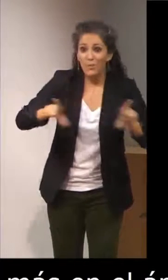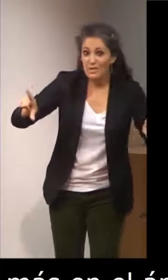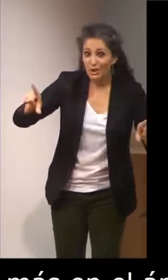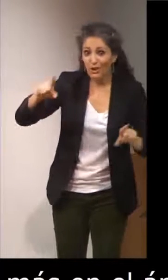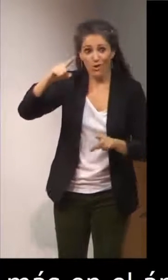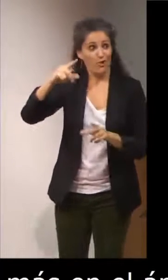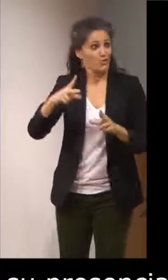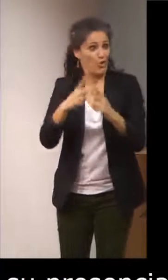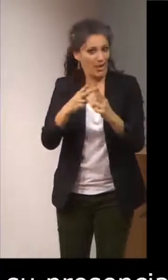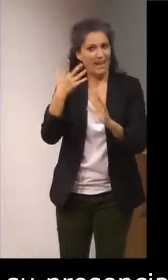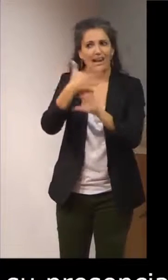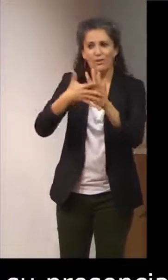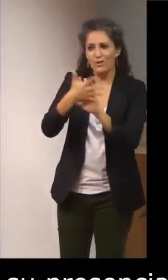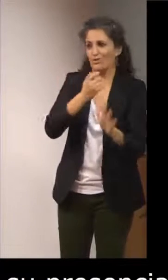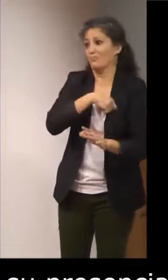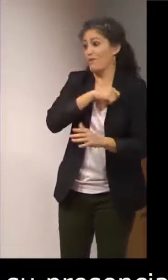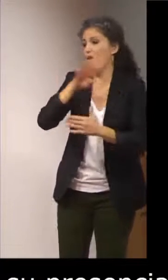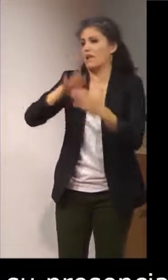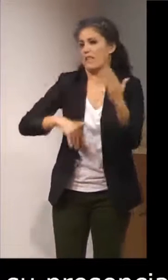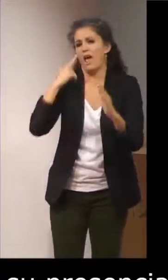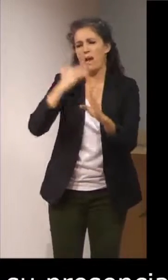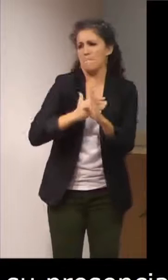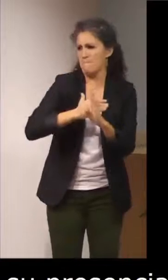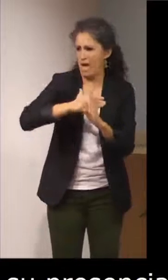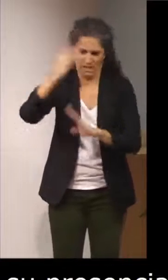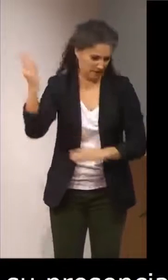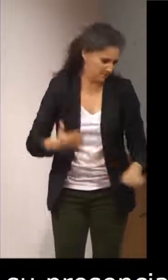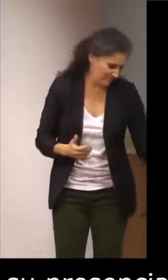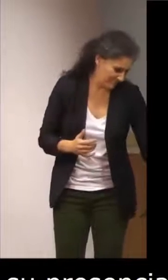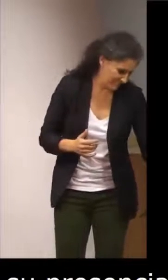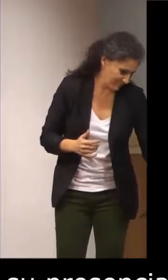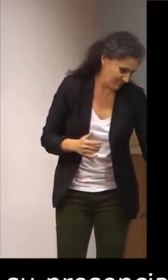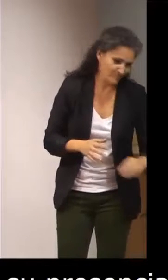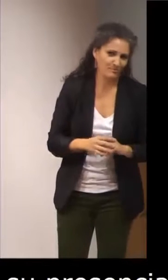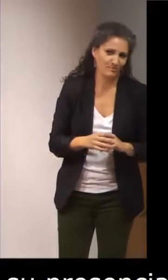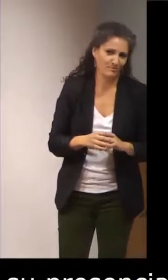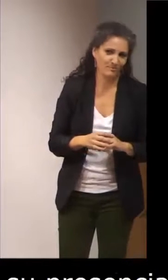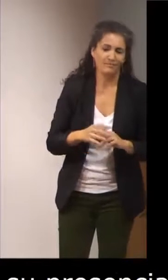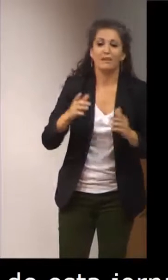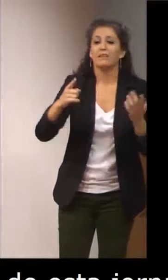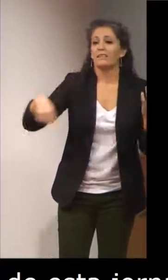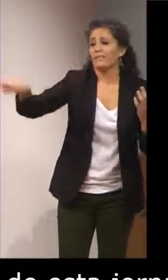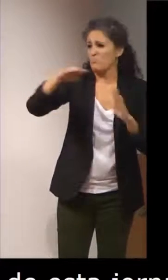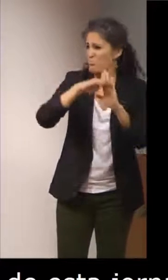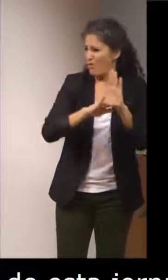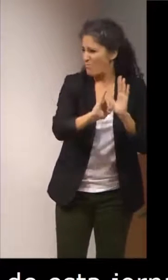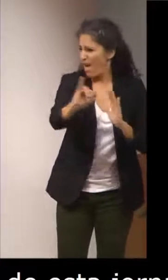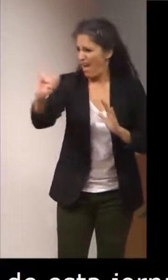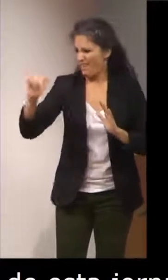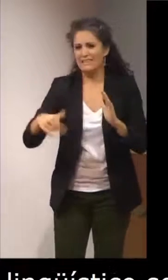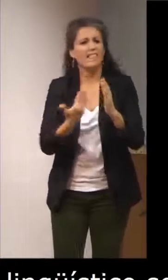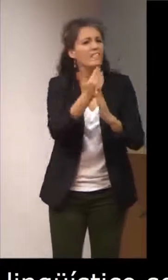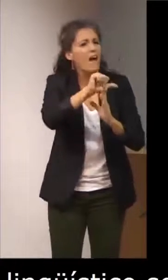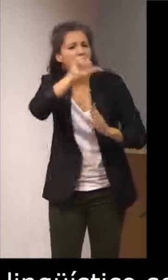es tanto el prestigio lingüístico, social y cultural de la lengua de signos española y catalana, aumentarlo.